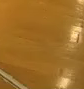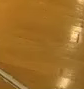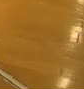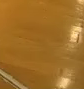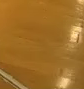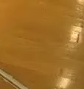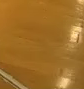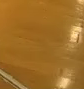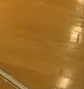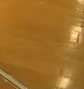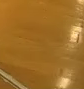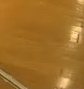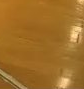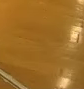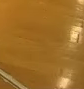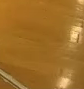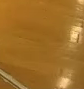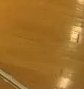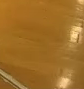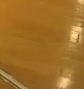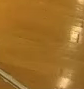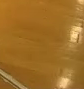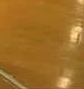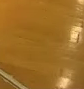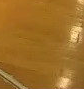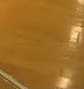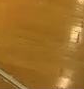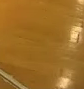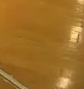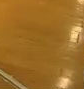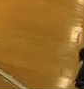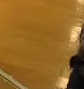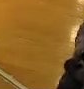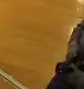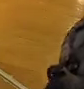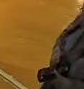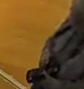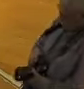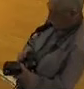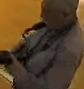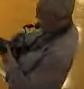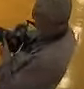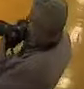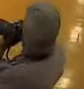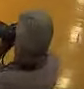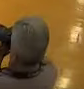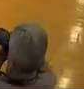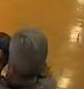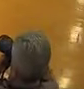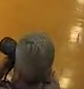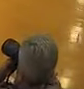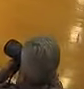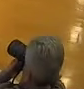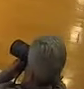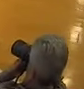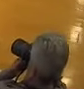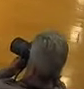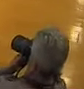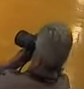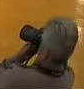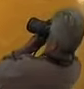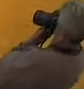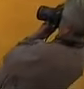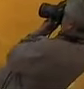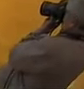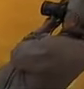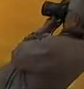Bien, informo que se encuentran presentes los 16 miembros de este cuerpo colegiado, por lo que existe el quórum de ley y todos los acuerdos